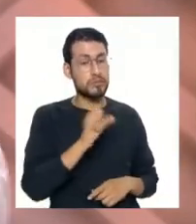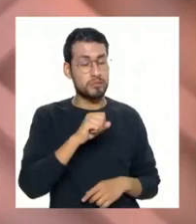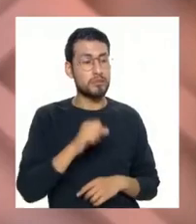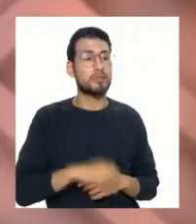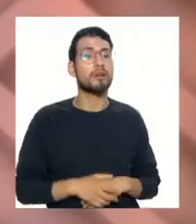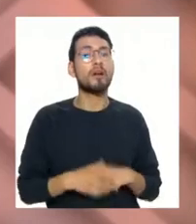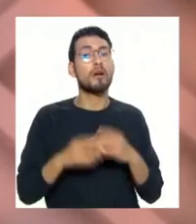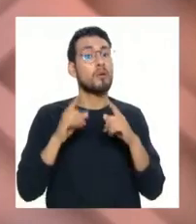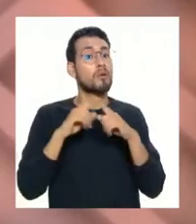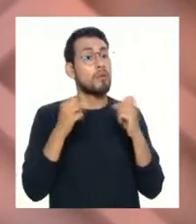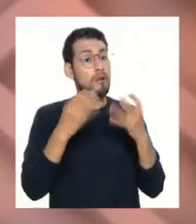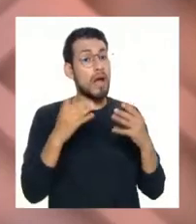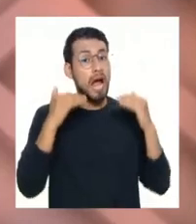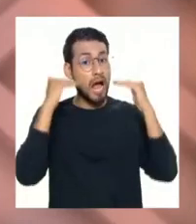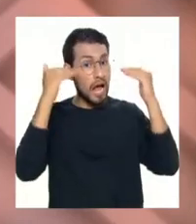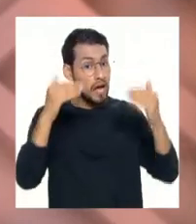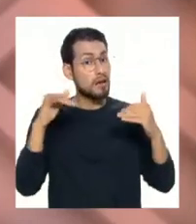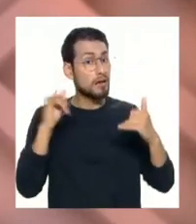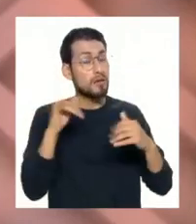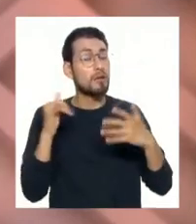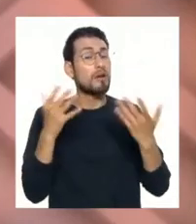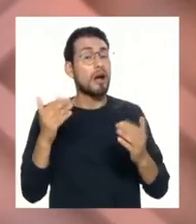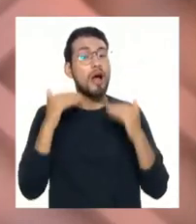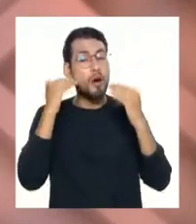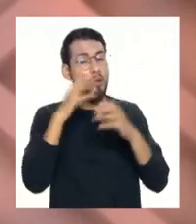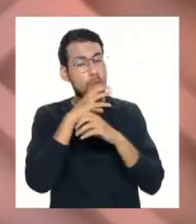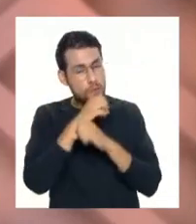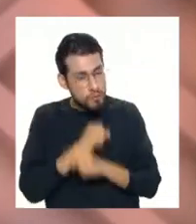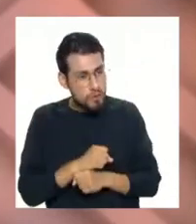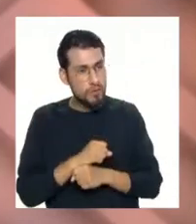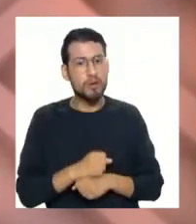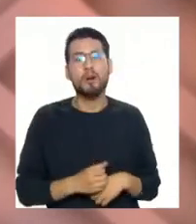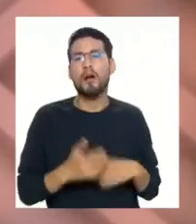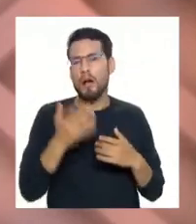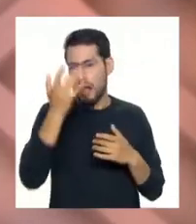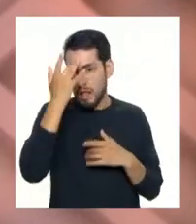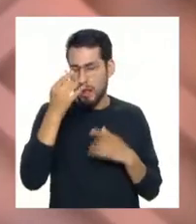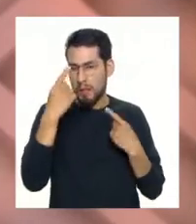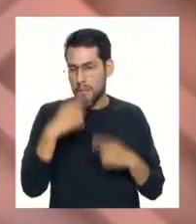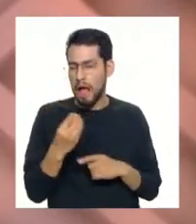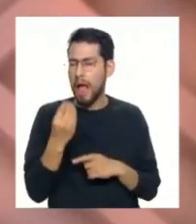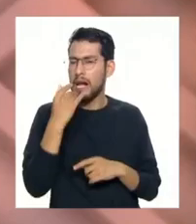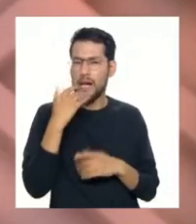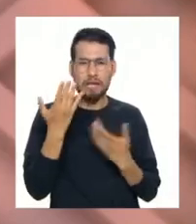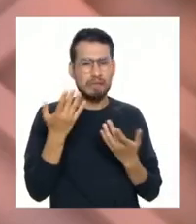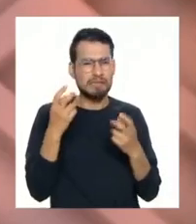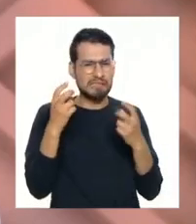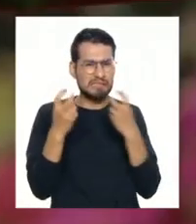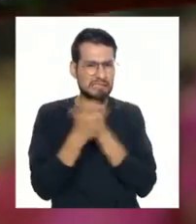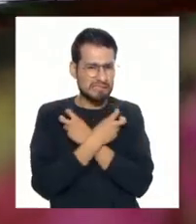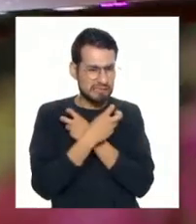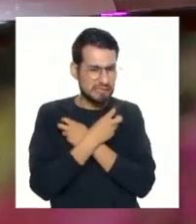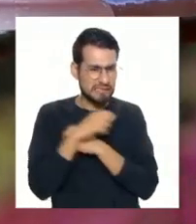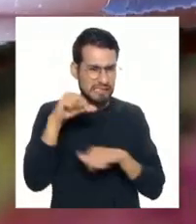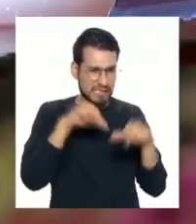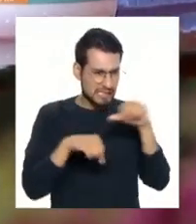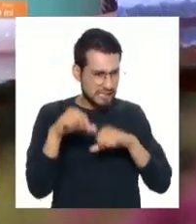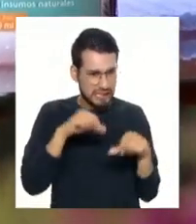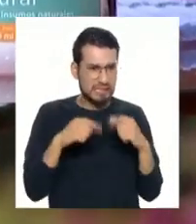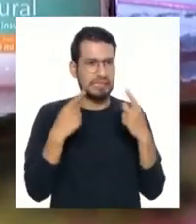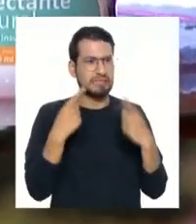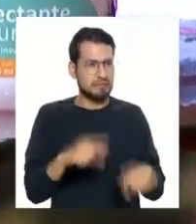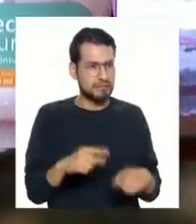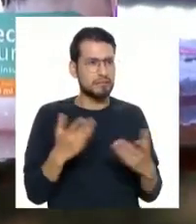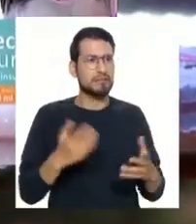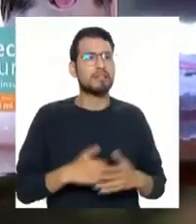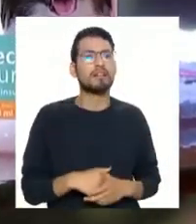más, muchas veces adultos mayores, ¿no? Claro. Que suelen ser más susceptibles, ¿no? A los químicos, a los tóxicos que llegan,